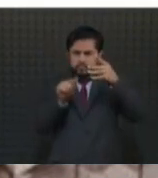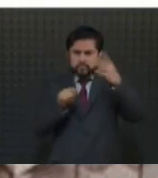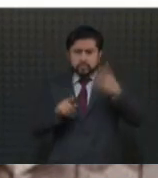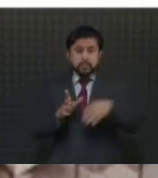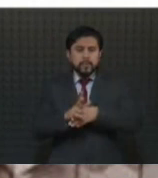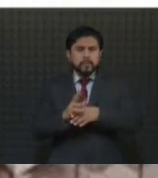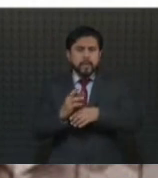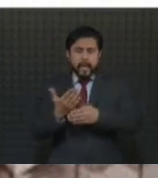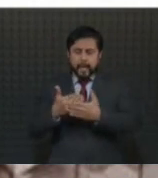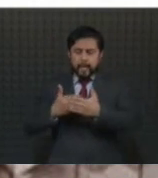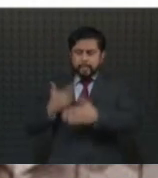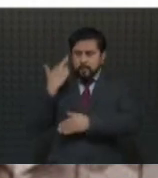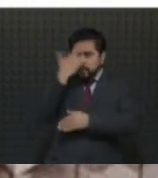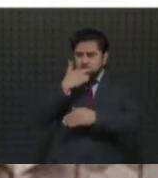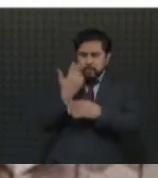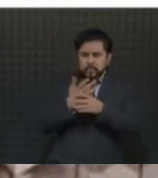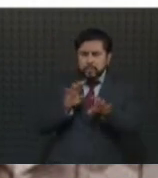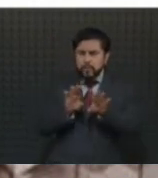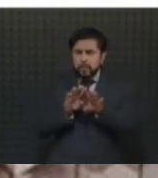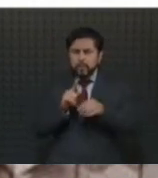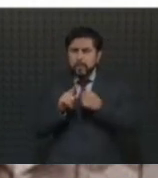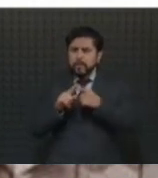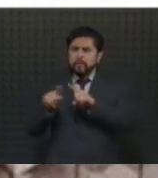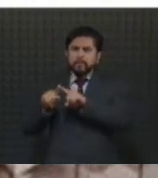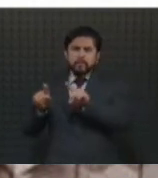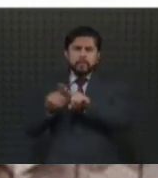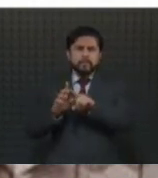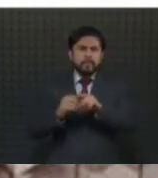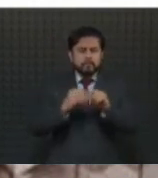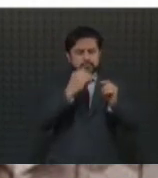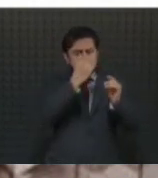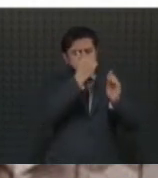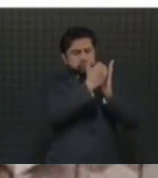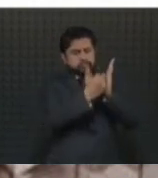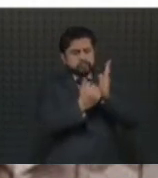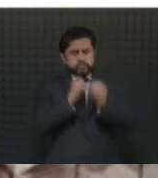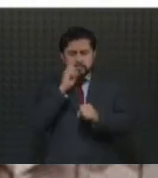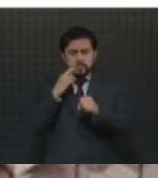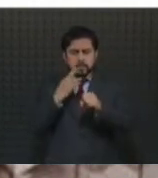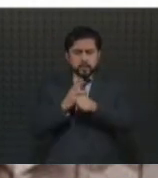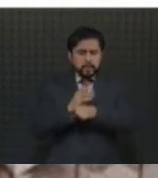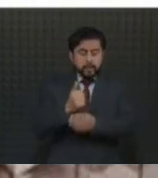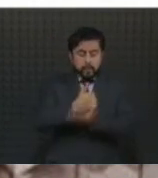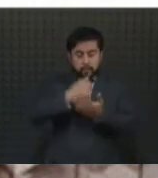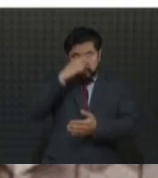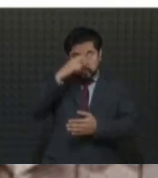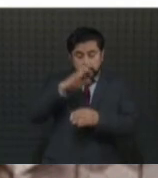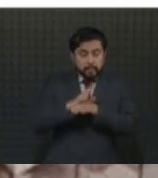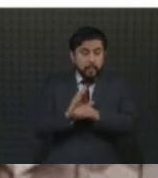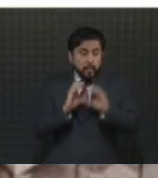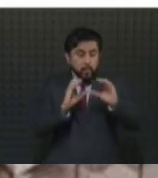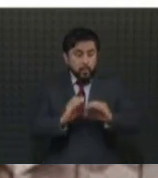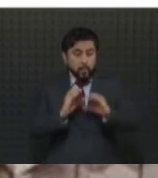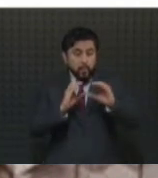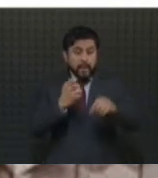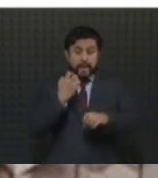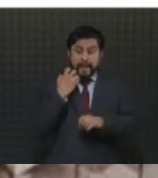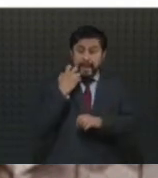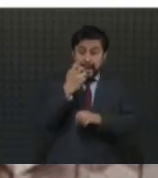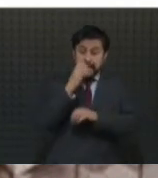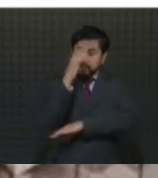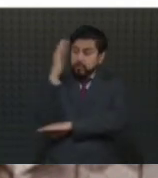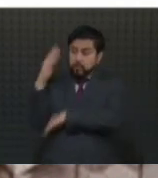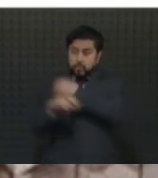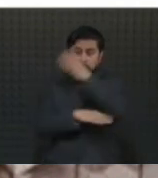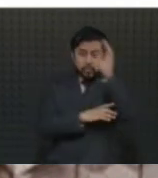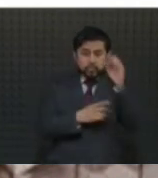se revisa y se diseña con base en los criterios que maneja la Secretaría de Medio Ambiente a nivel de toda la ciudad. Finalmente, este parque es